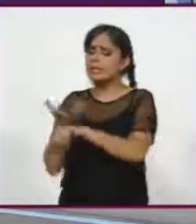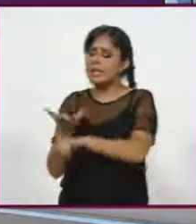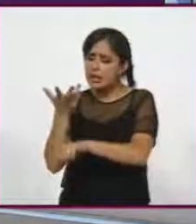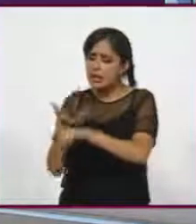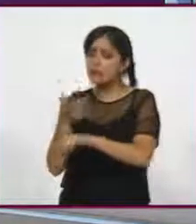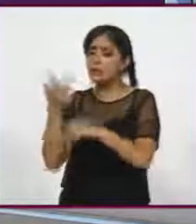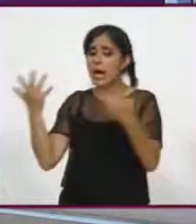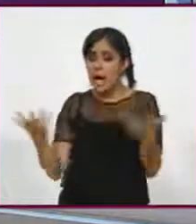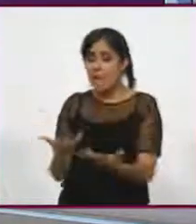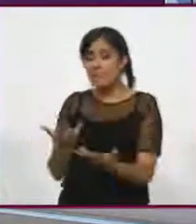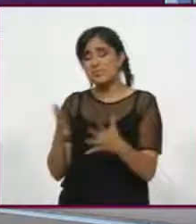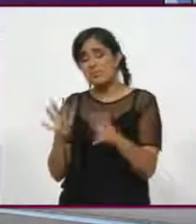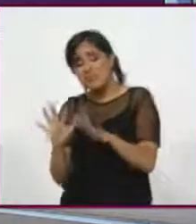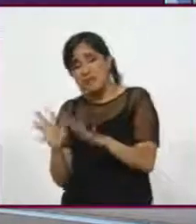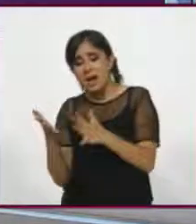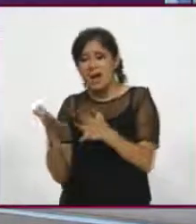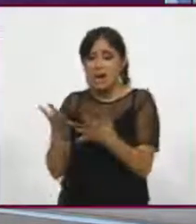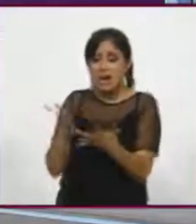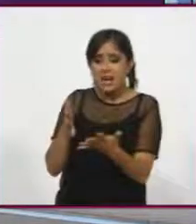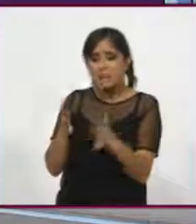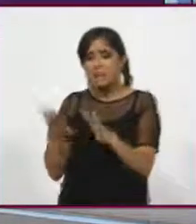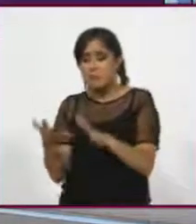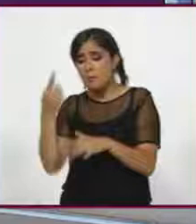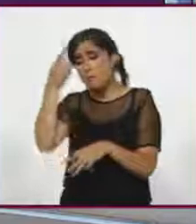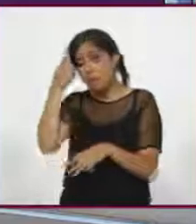está haciendo más o menos para